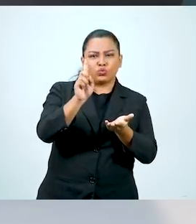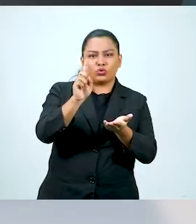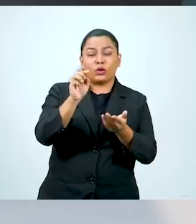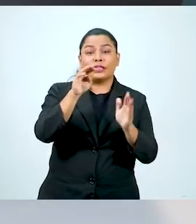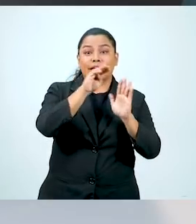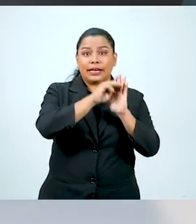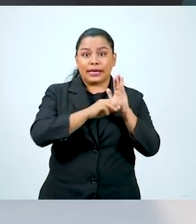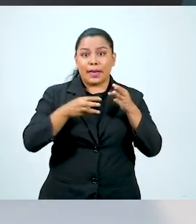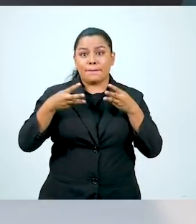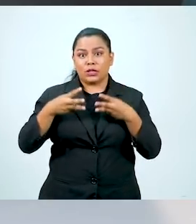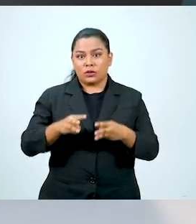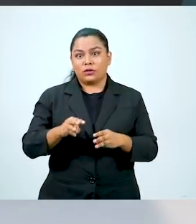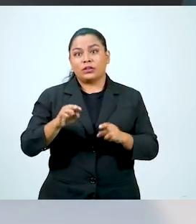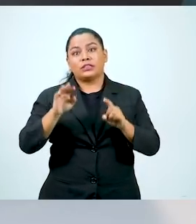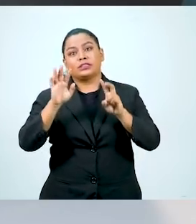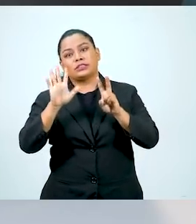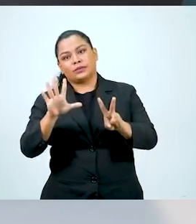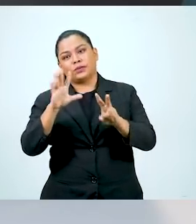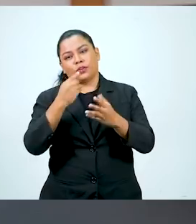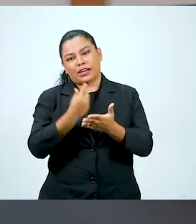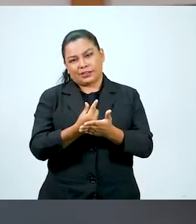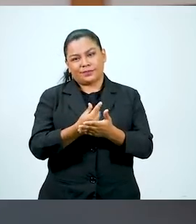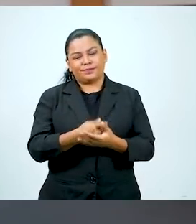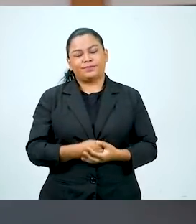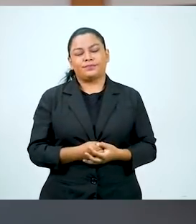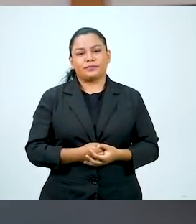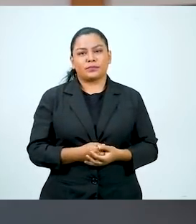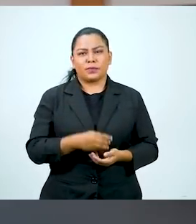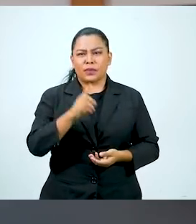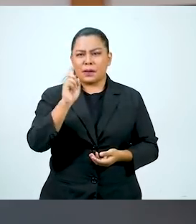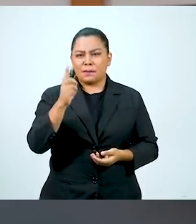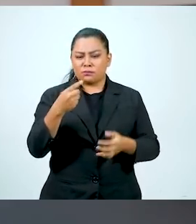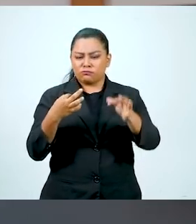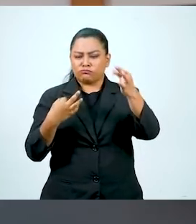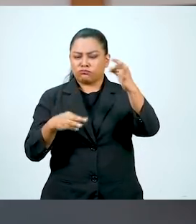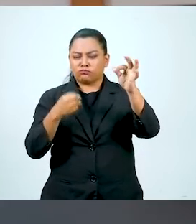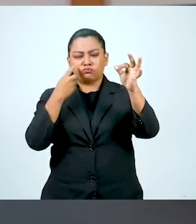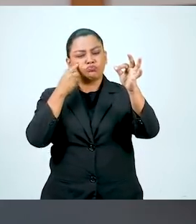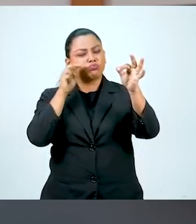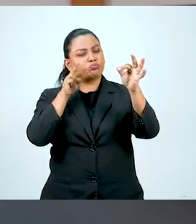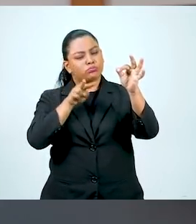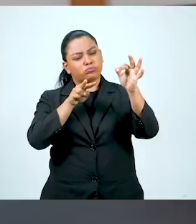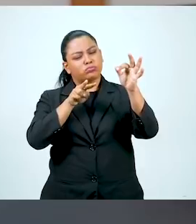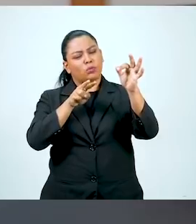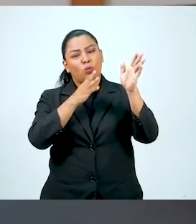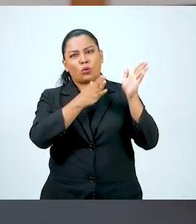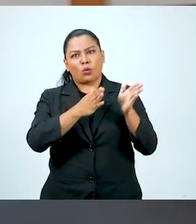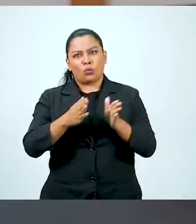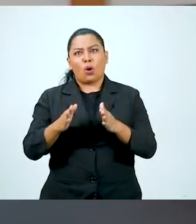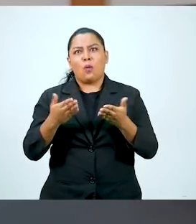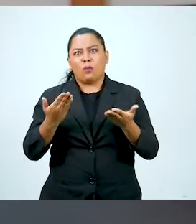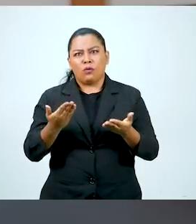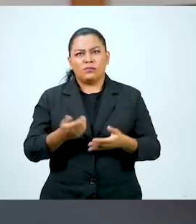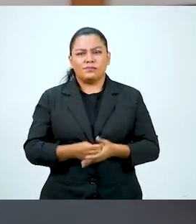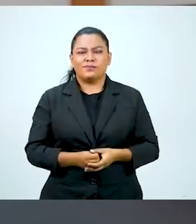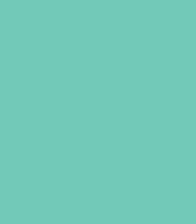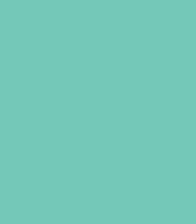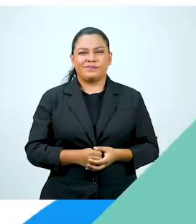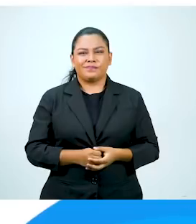de la guía metodológica de séptimo grado. En la primera página, esta se organiza de la siguiente